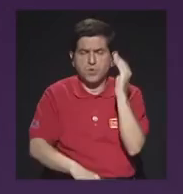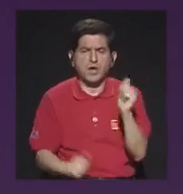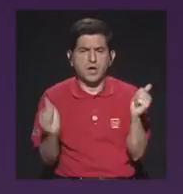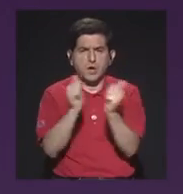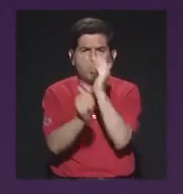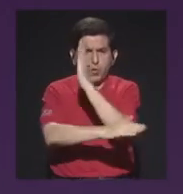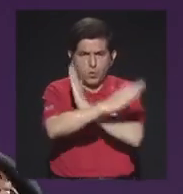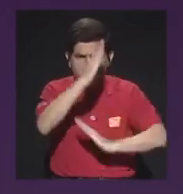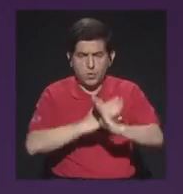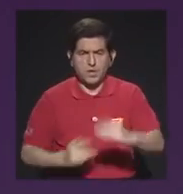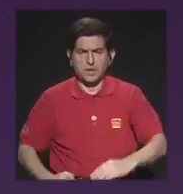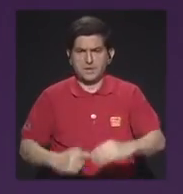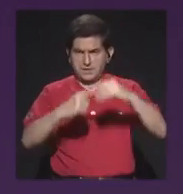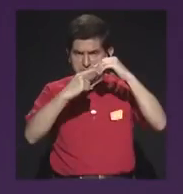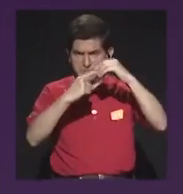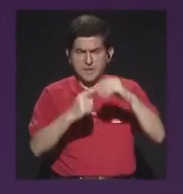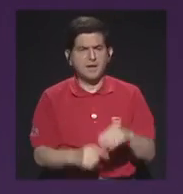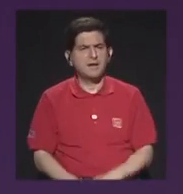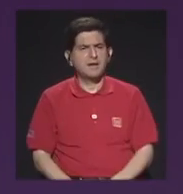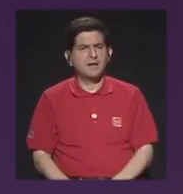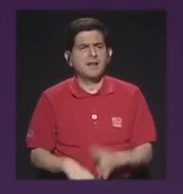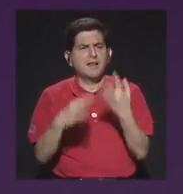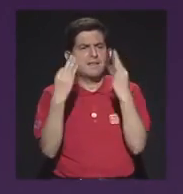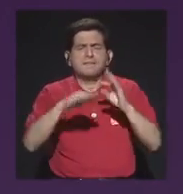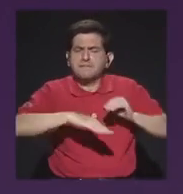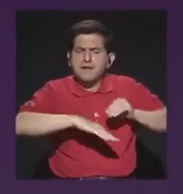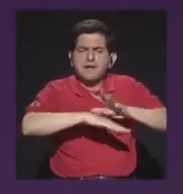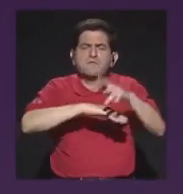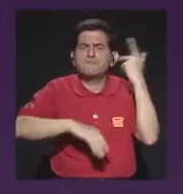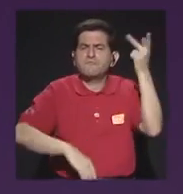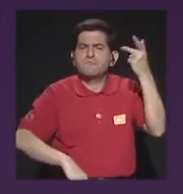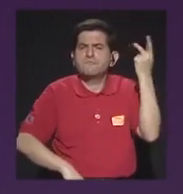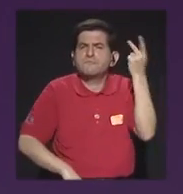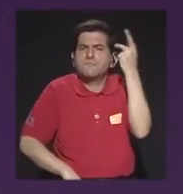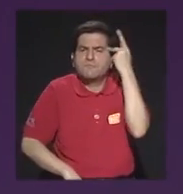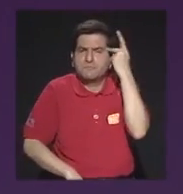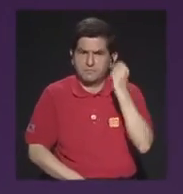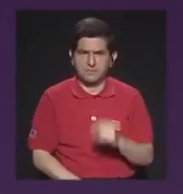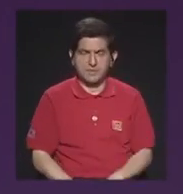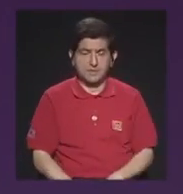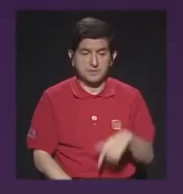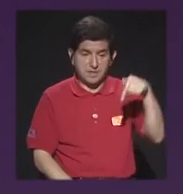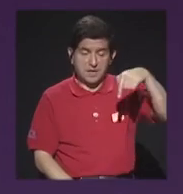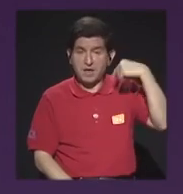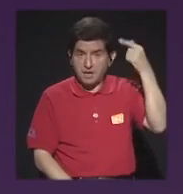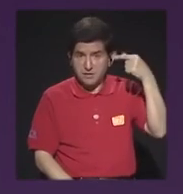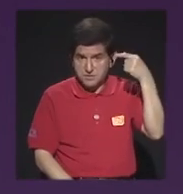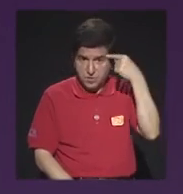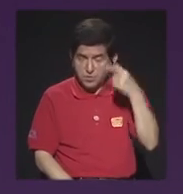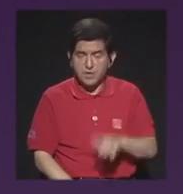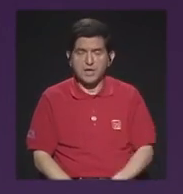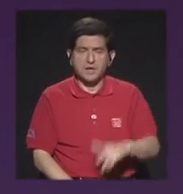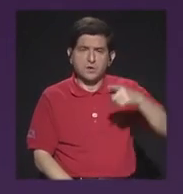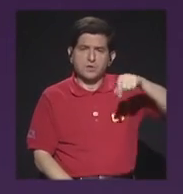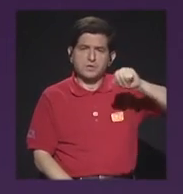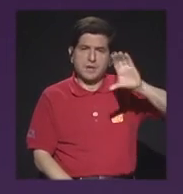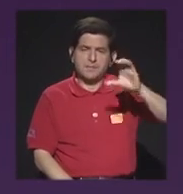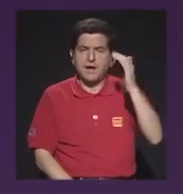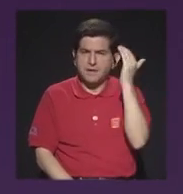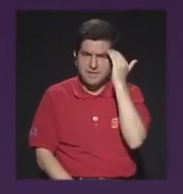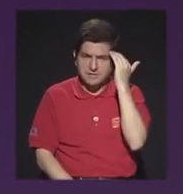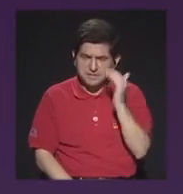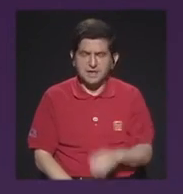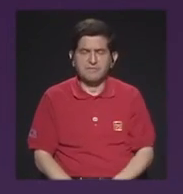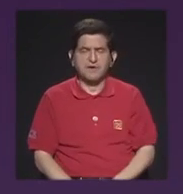discapacidad y principalmente ver cómo podíamos hacer una incidencia política con este gobierno PAC, ¿verdad? Que sabemos que